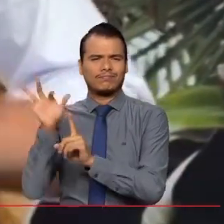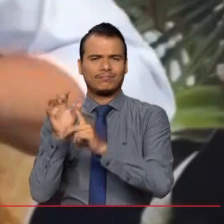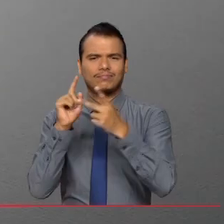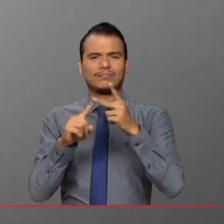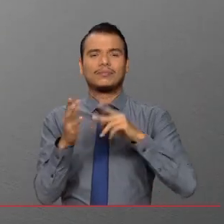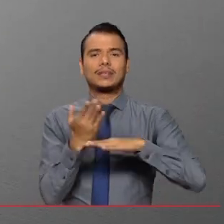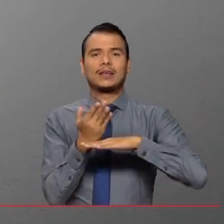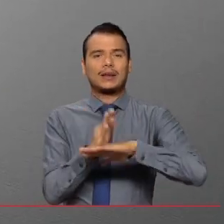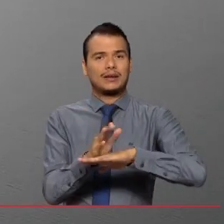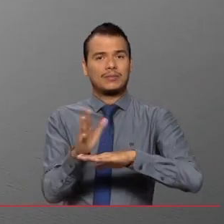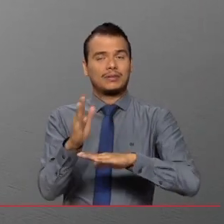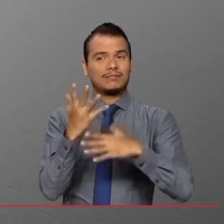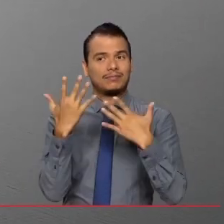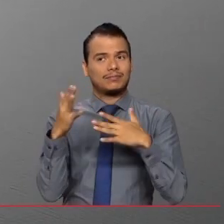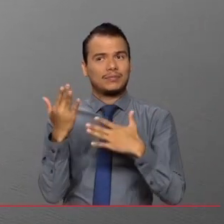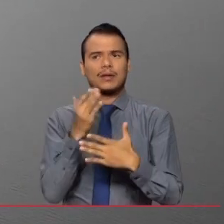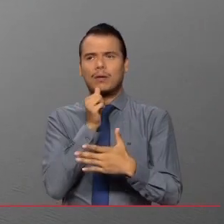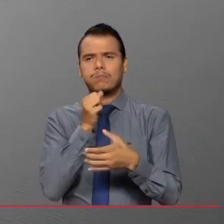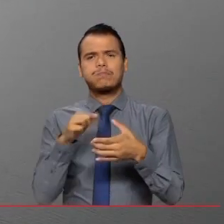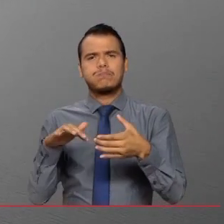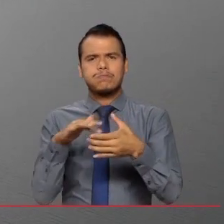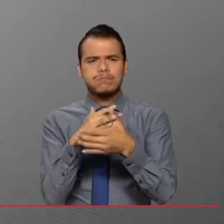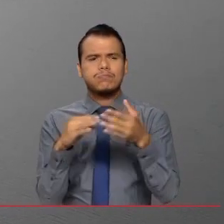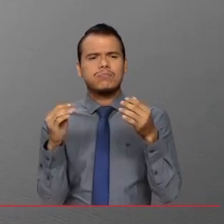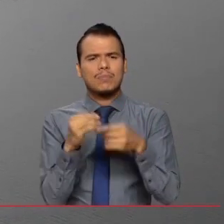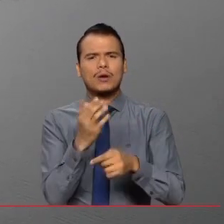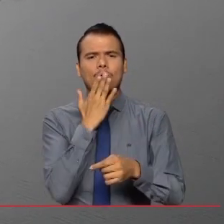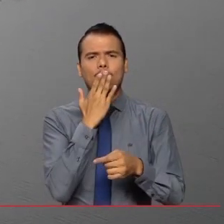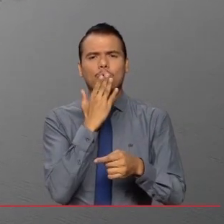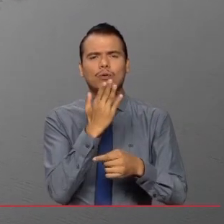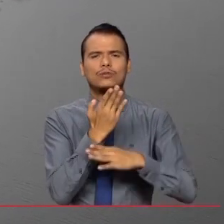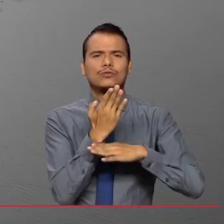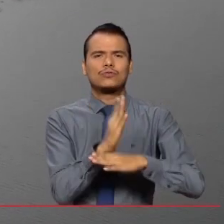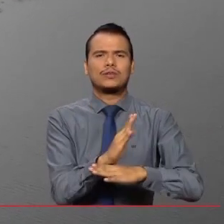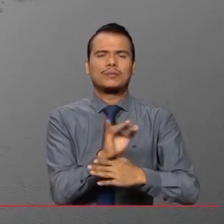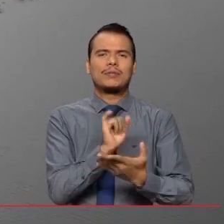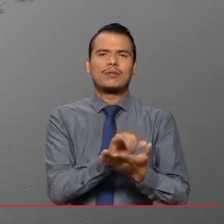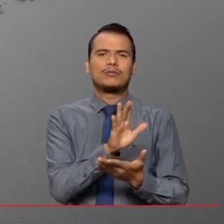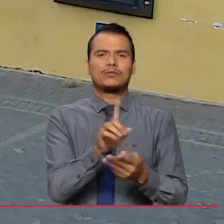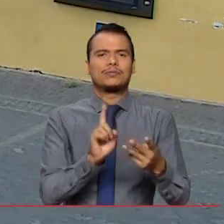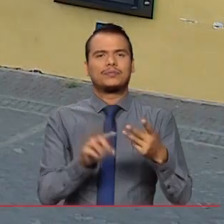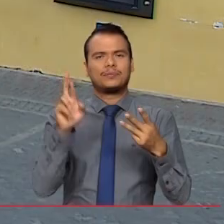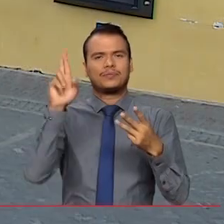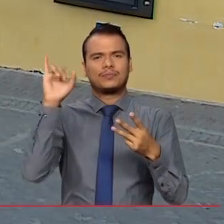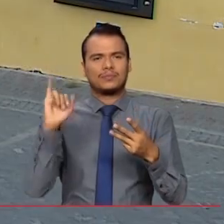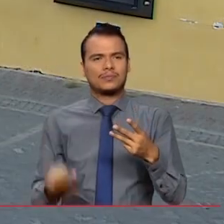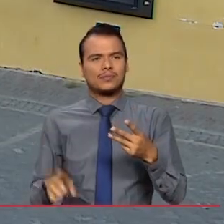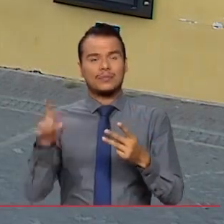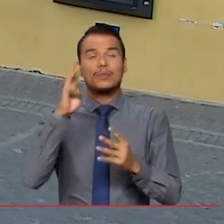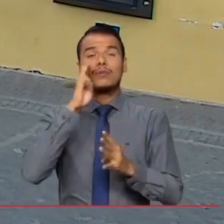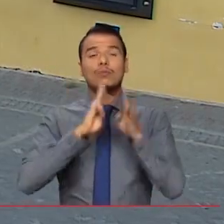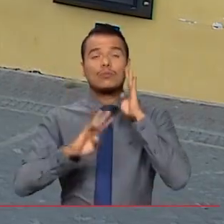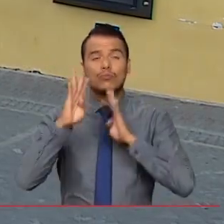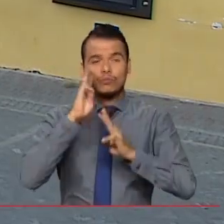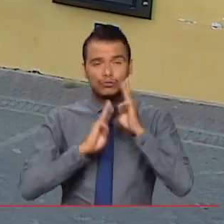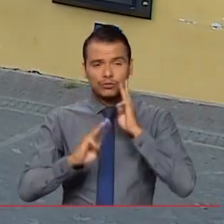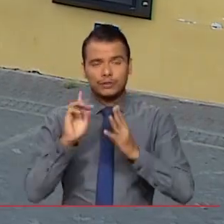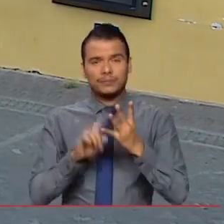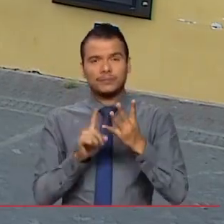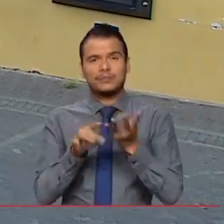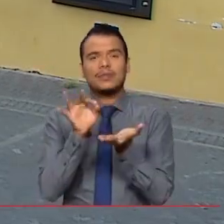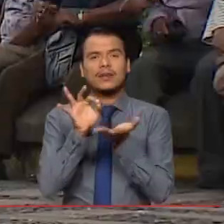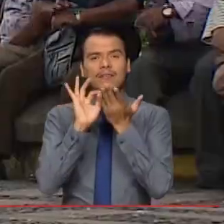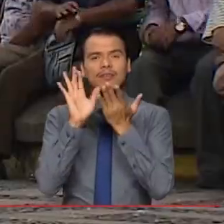que es un homenaje al agua, pero también tiene elementos de la cultura Calima, tenemos a Roldanillo, que es un museo a cielo abierto, y tenemos a Sevilla, un café en el